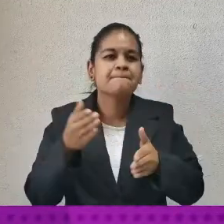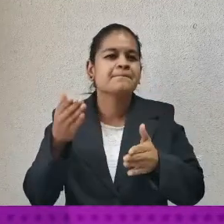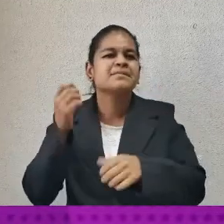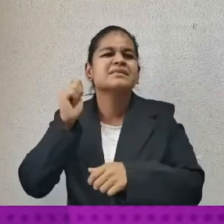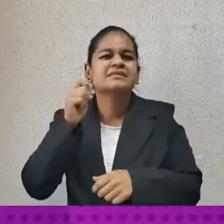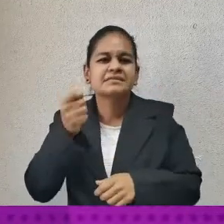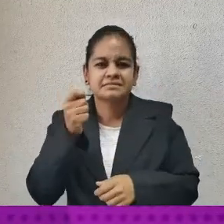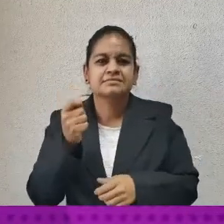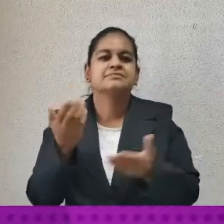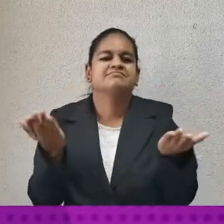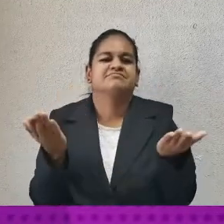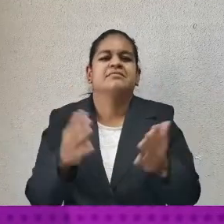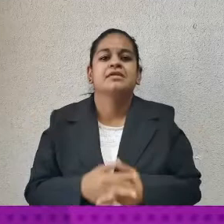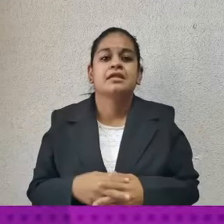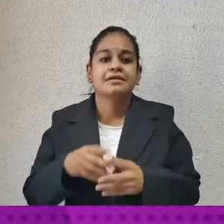ver con el plano jurisdiccional.